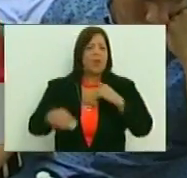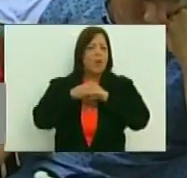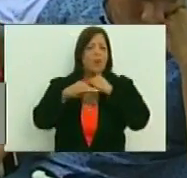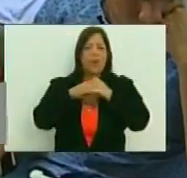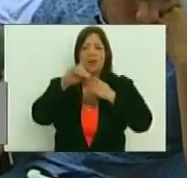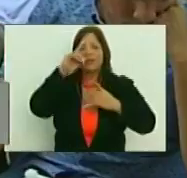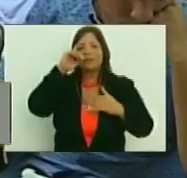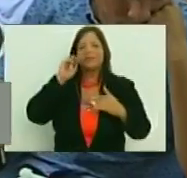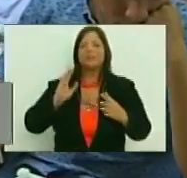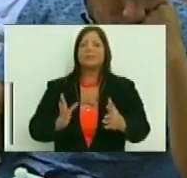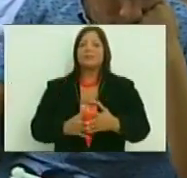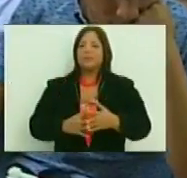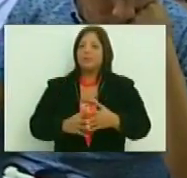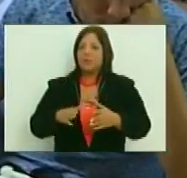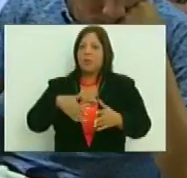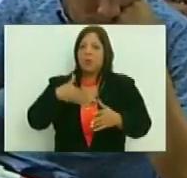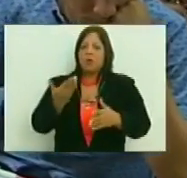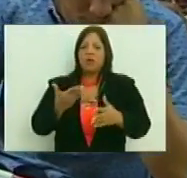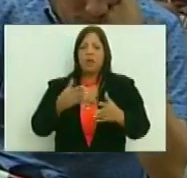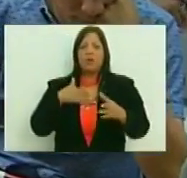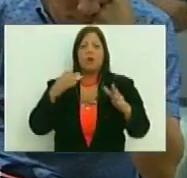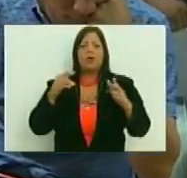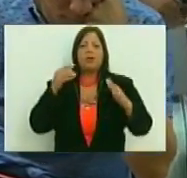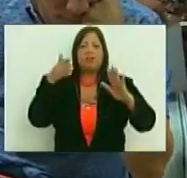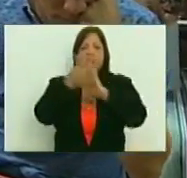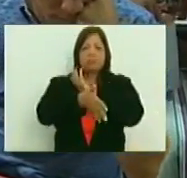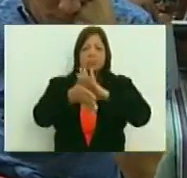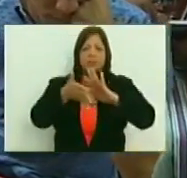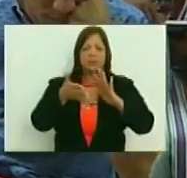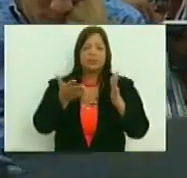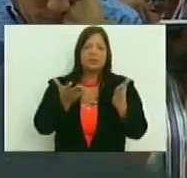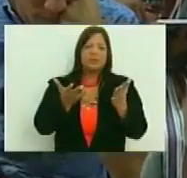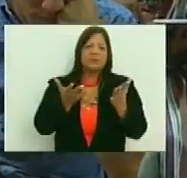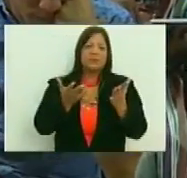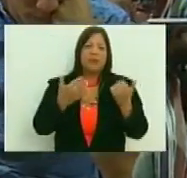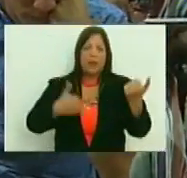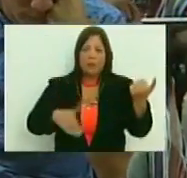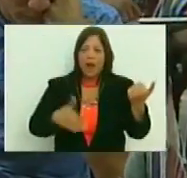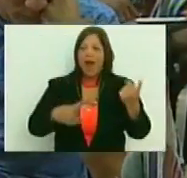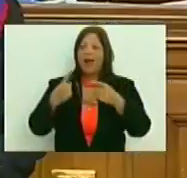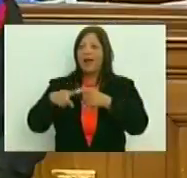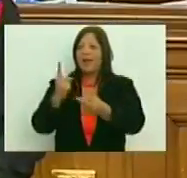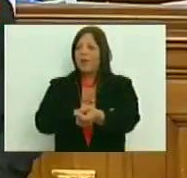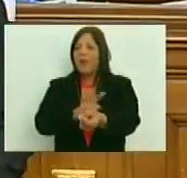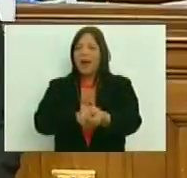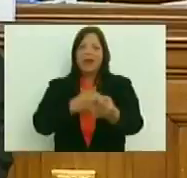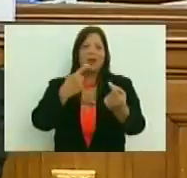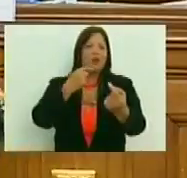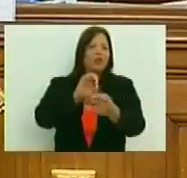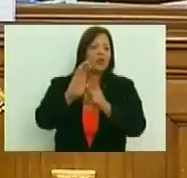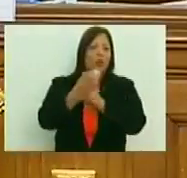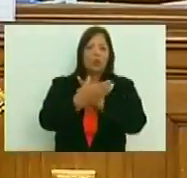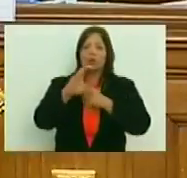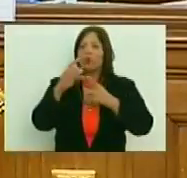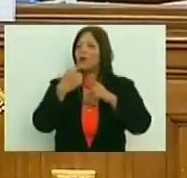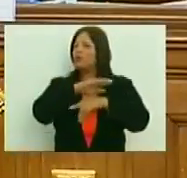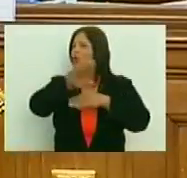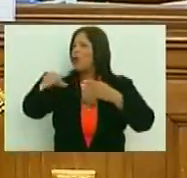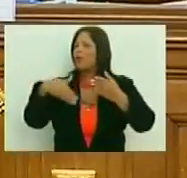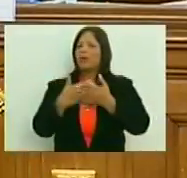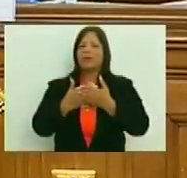Igualmente podríamos definir, hermano Paul Gitman, hermanos, compañeros, todos los cultores que se encuentran